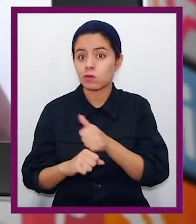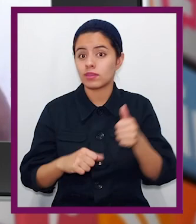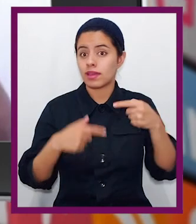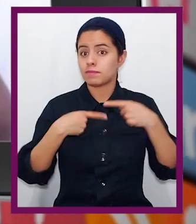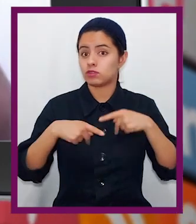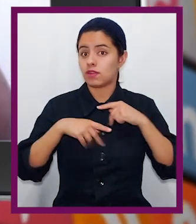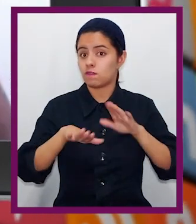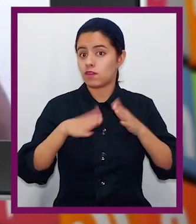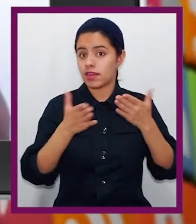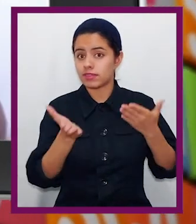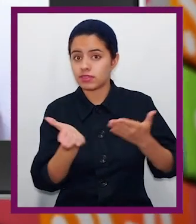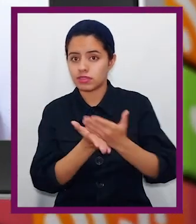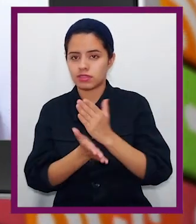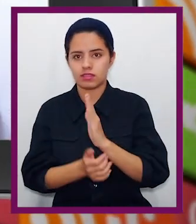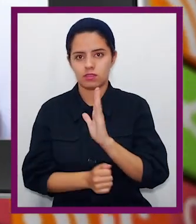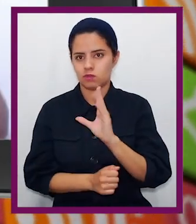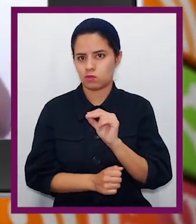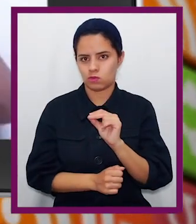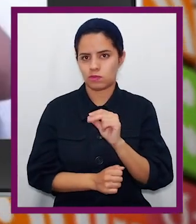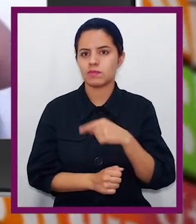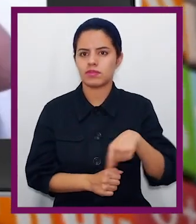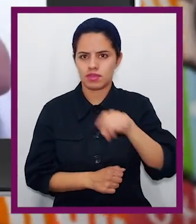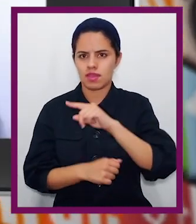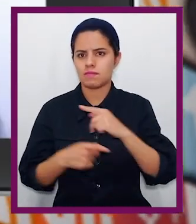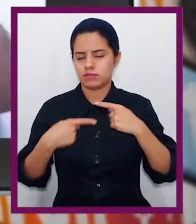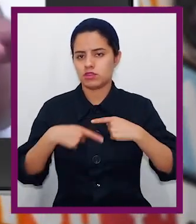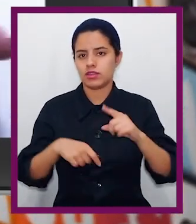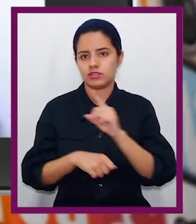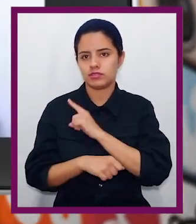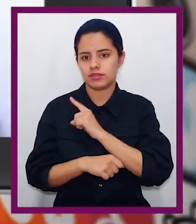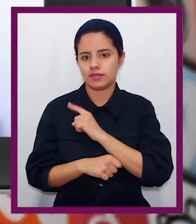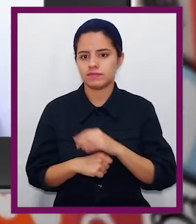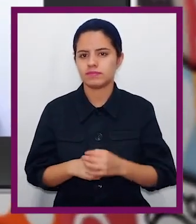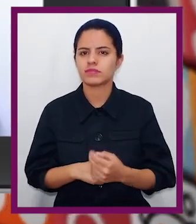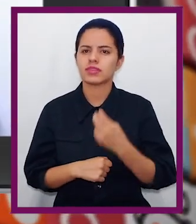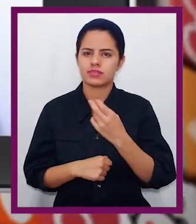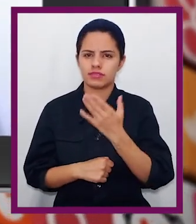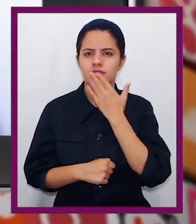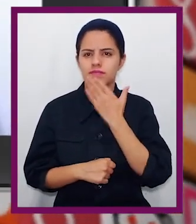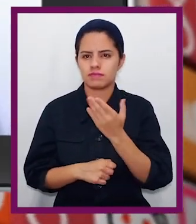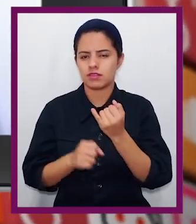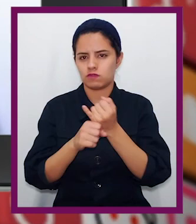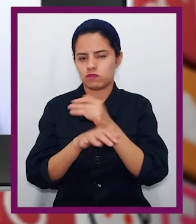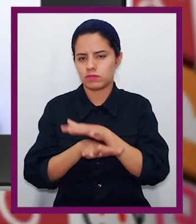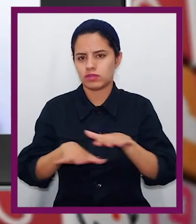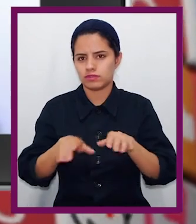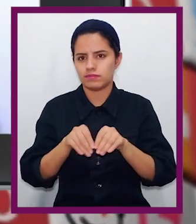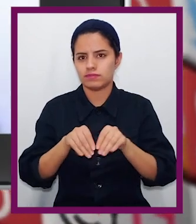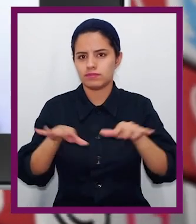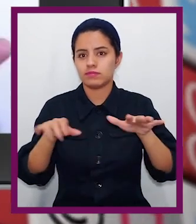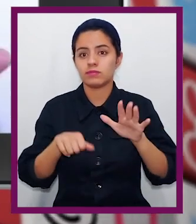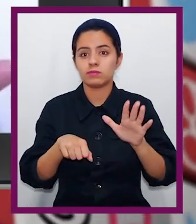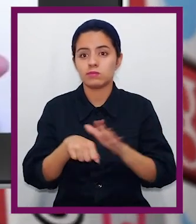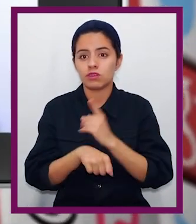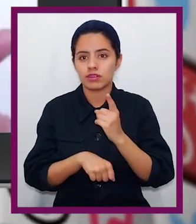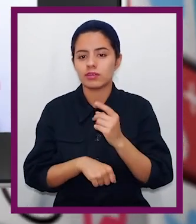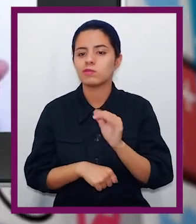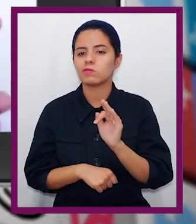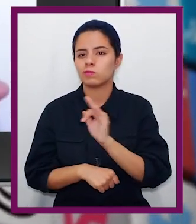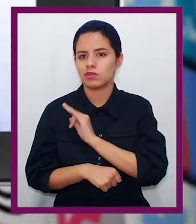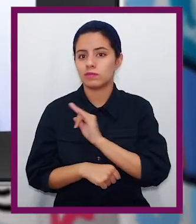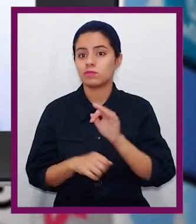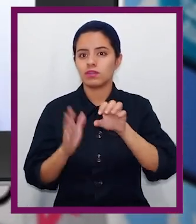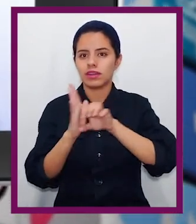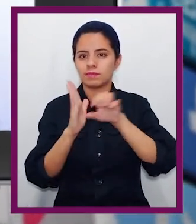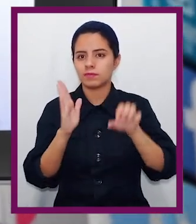el contenido, sino la red social definía, ok, este tipo de contenido está bien en esta red social por el tipo de usuarios que podemos